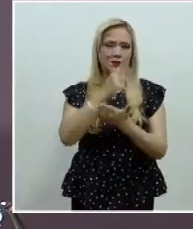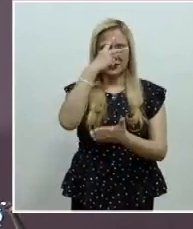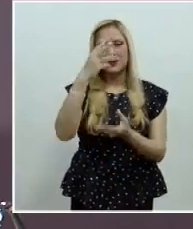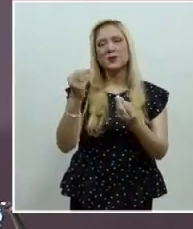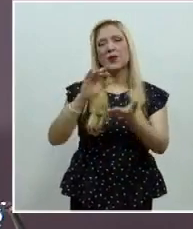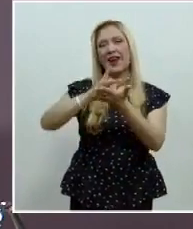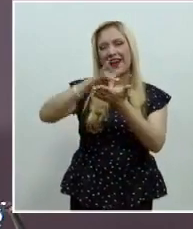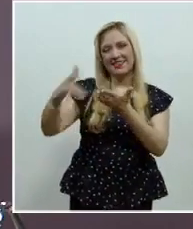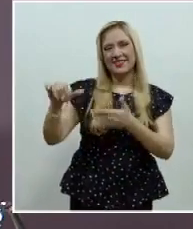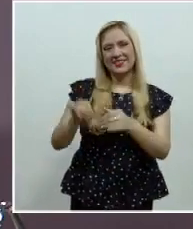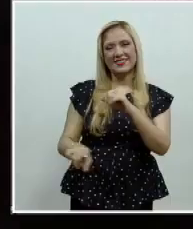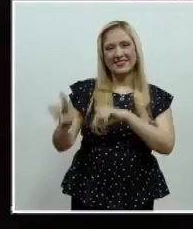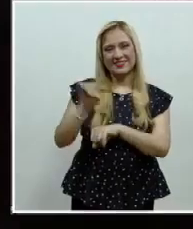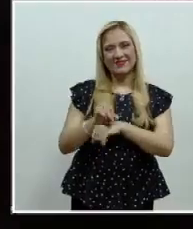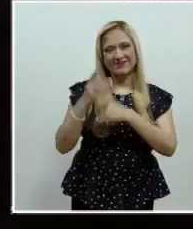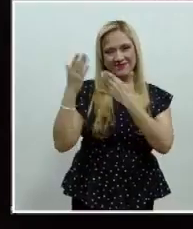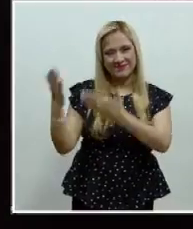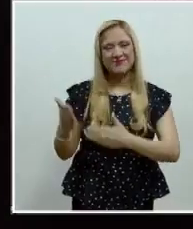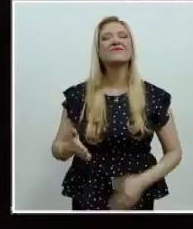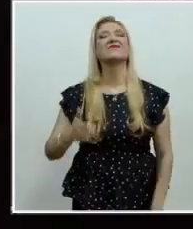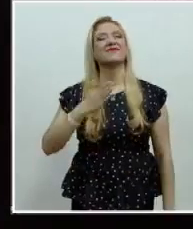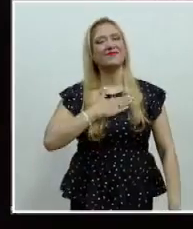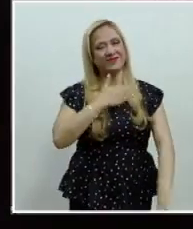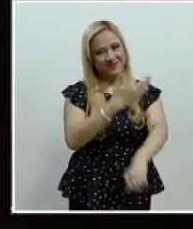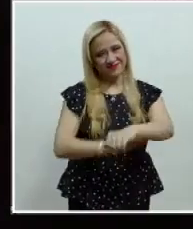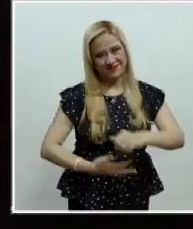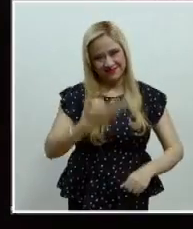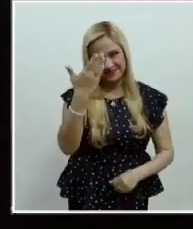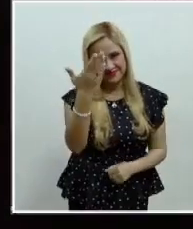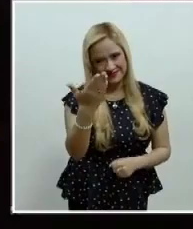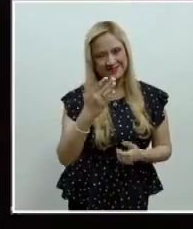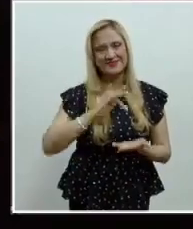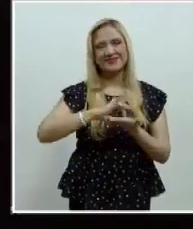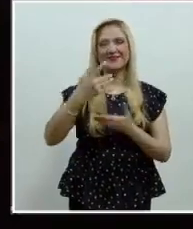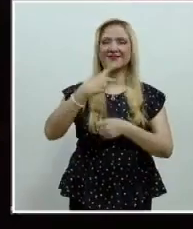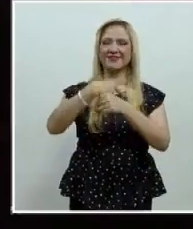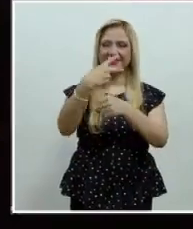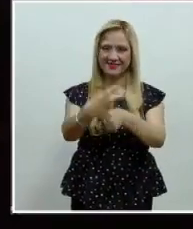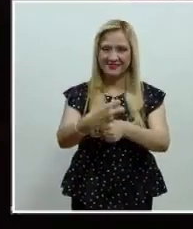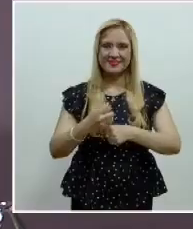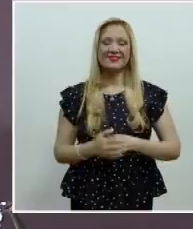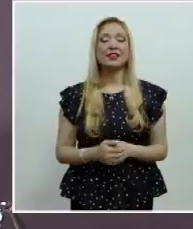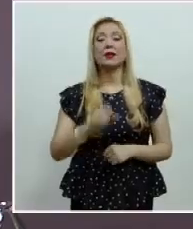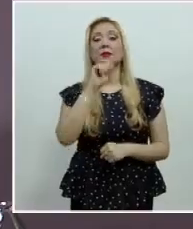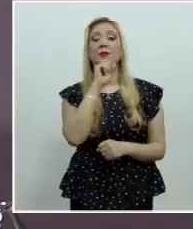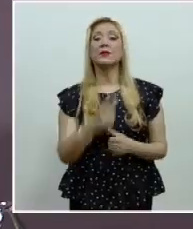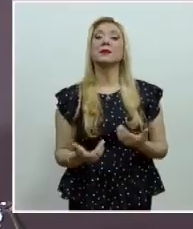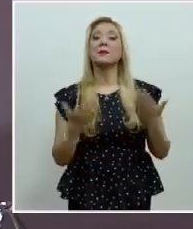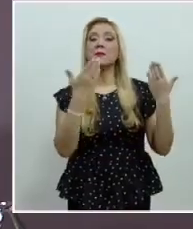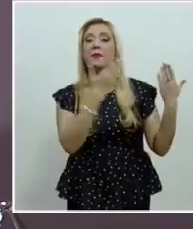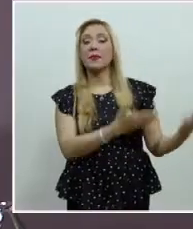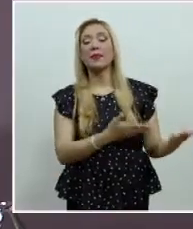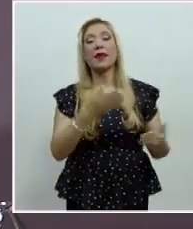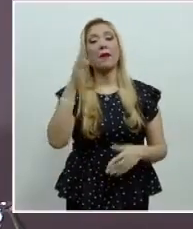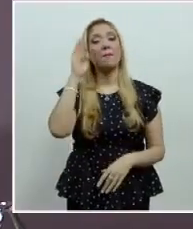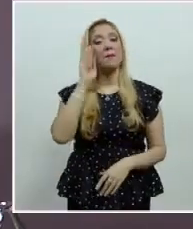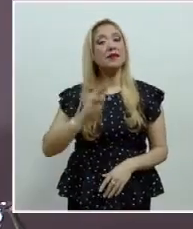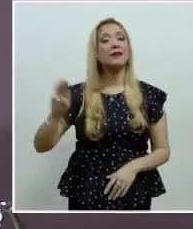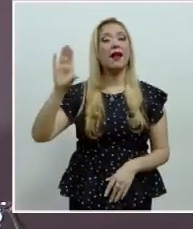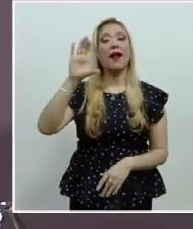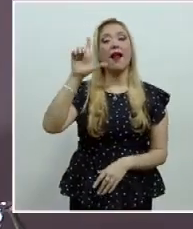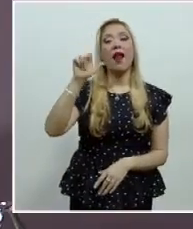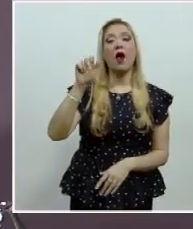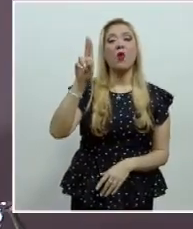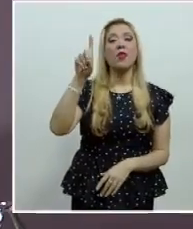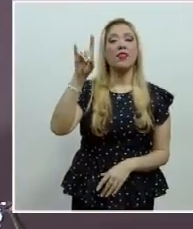por acompañarnos. Buenas tardes, gracias a ustedes por la invitación. También nos acompaña la maestra Claudia Aguilar,